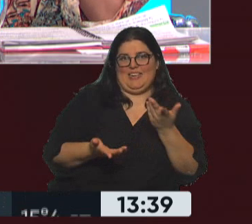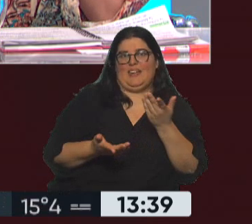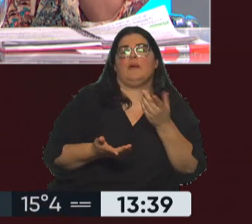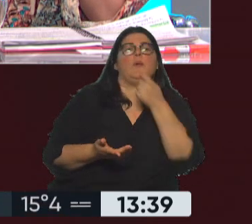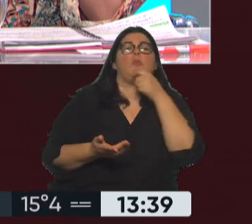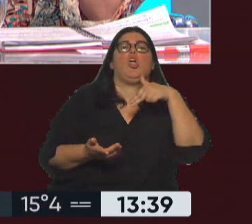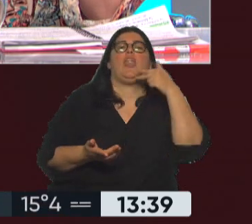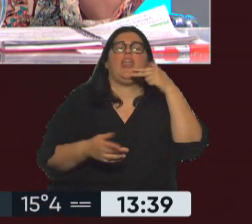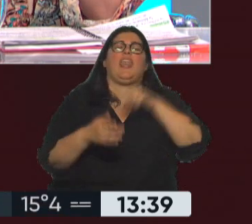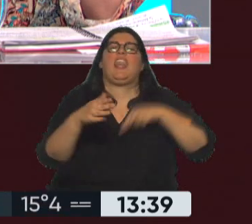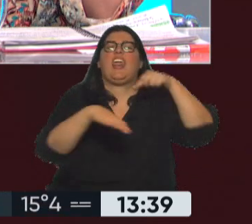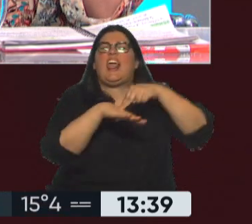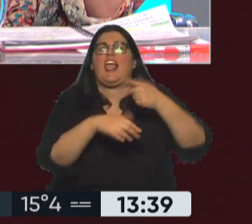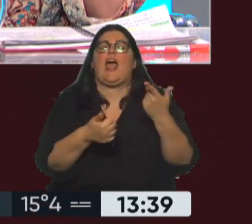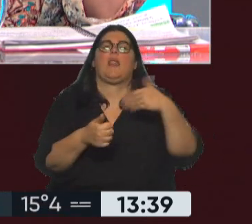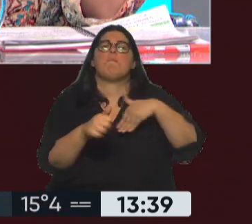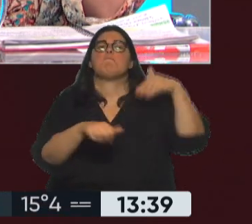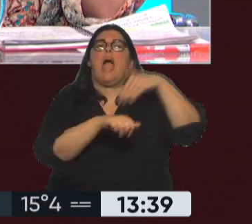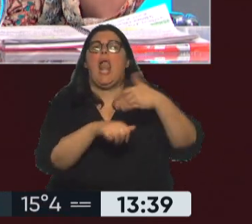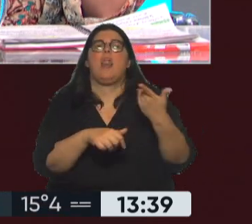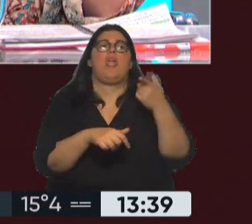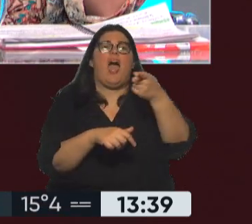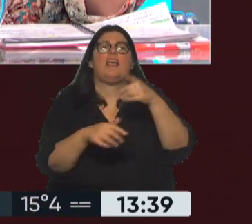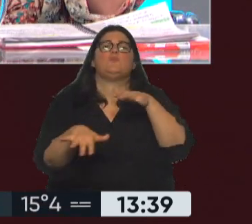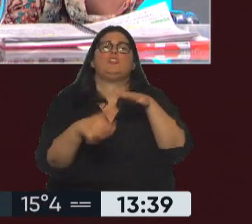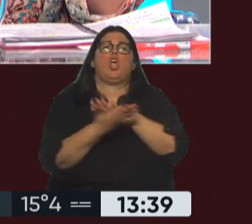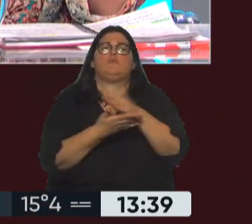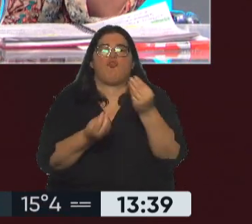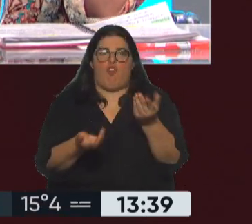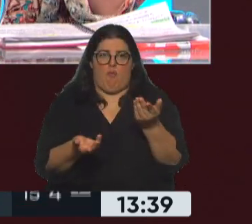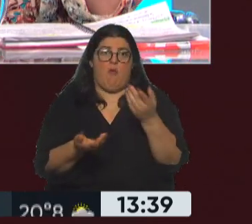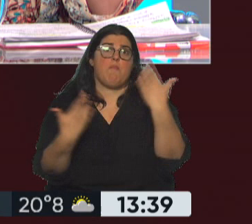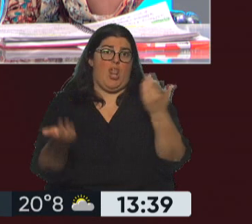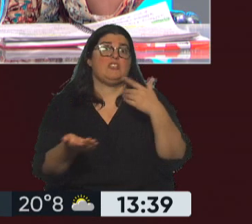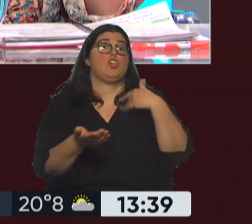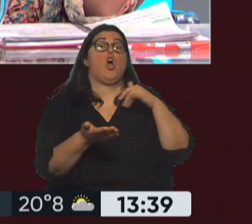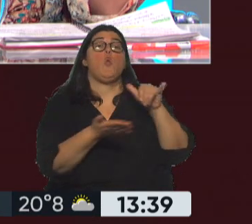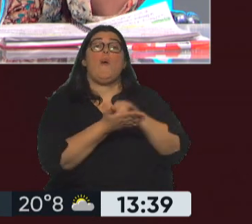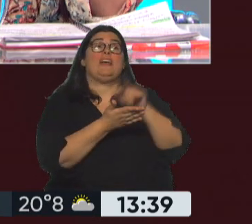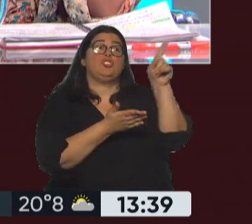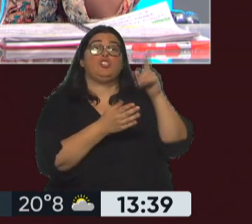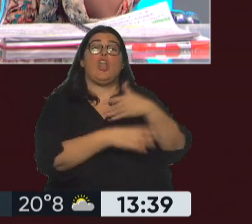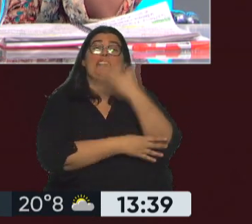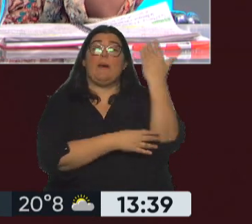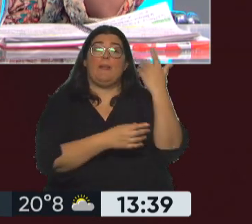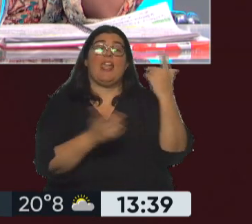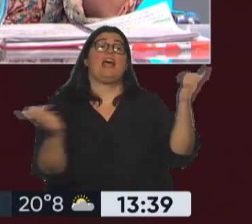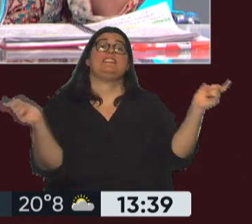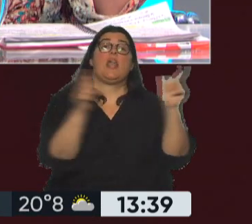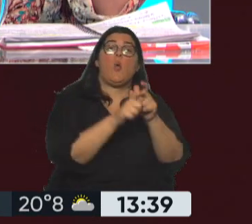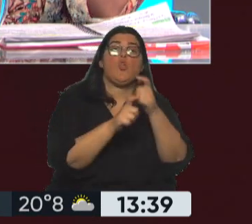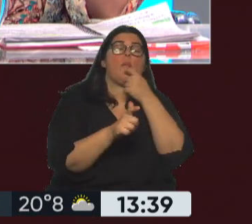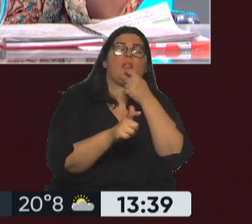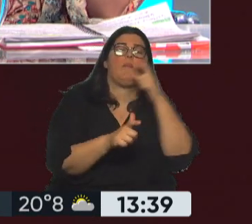en Níger o en Mali, y se reunió en Nueva York en el marco del encuentro de las Naciones Unidas con países como